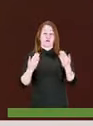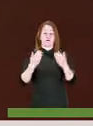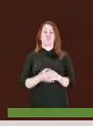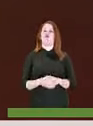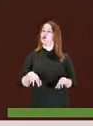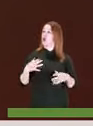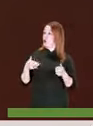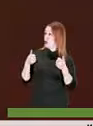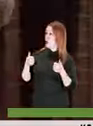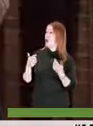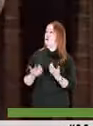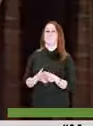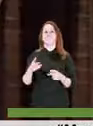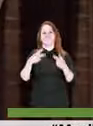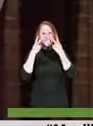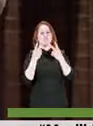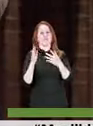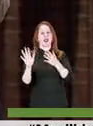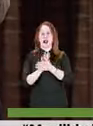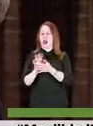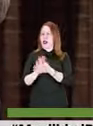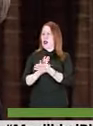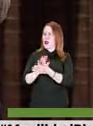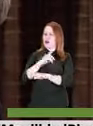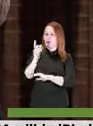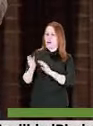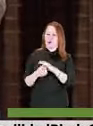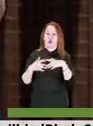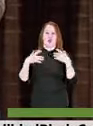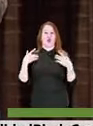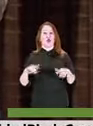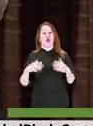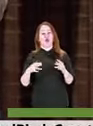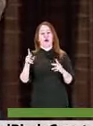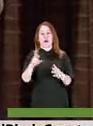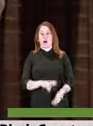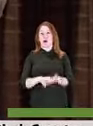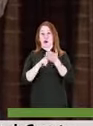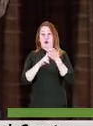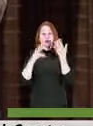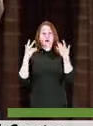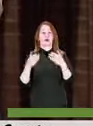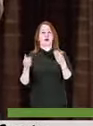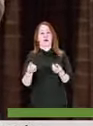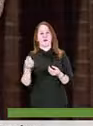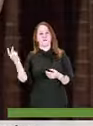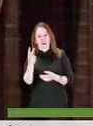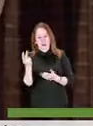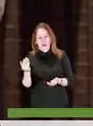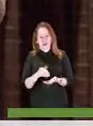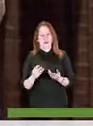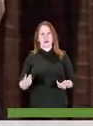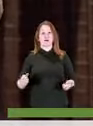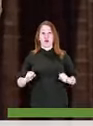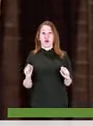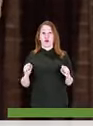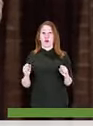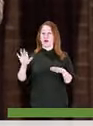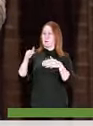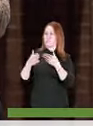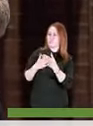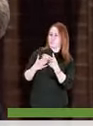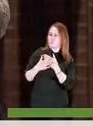bueno, vemos que en todo lo que usted nos habla, nos indica mucho de esa recuperación, de reverdecer a Bogotá. Diego, me están indicando